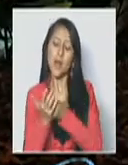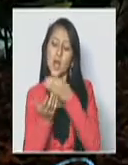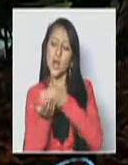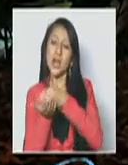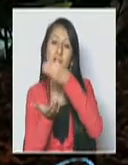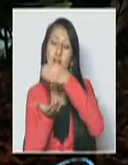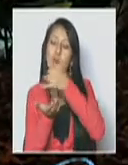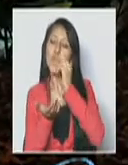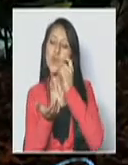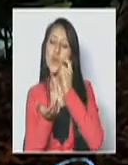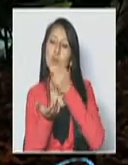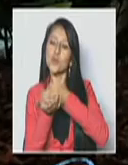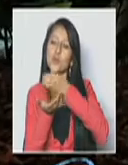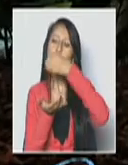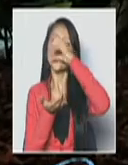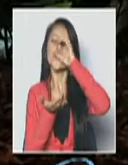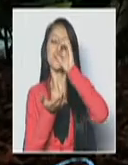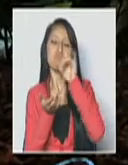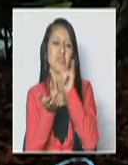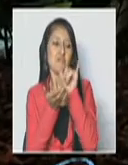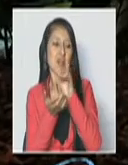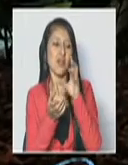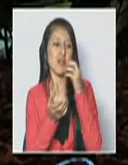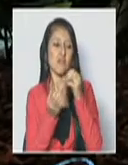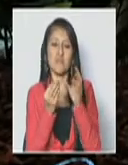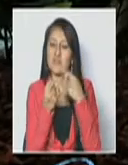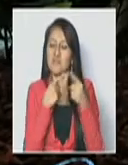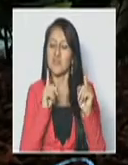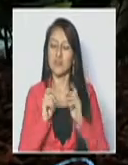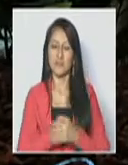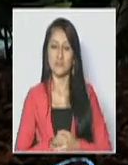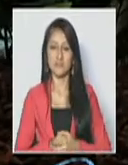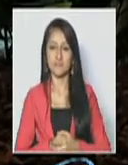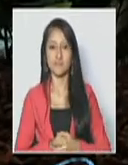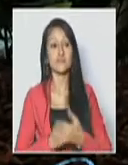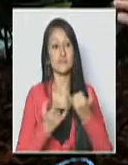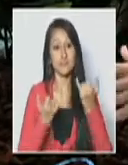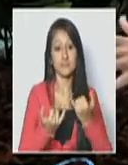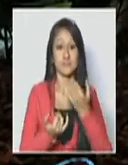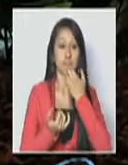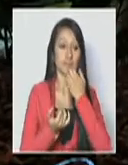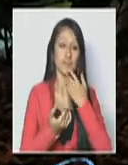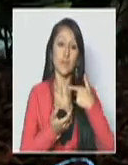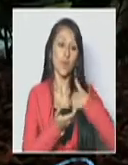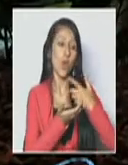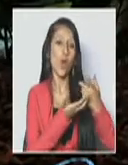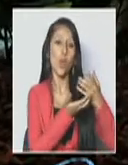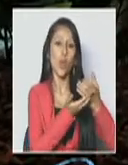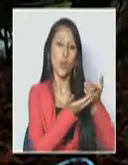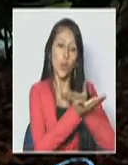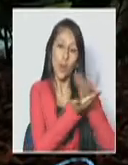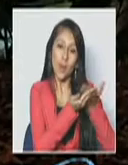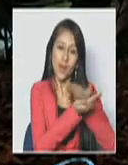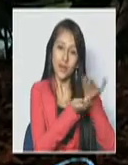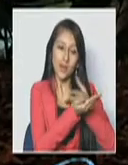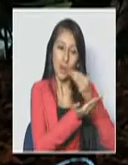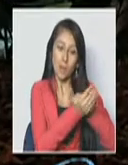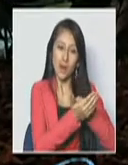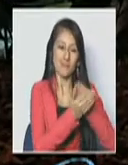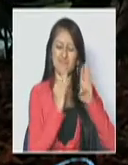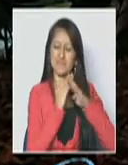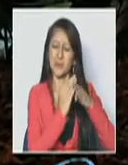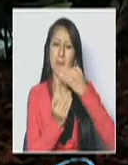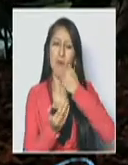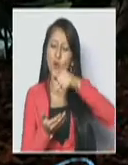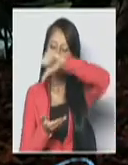caja que no tiene nada de jugo ya no es el tomate sino la salsa de tomate y así toda la